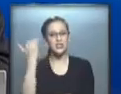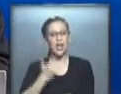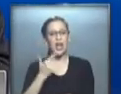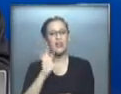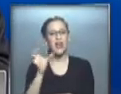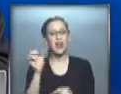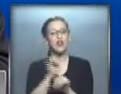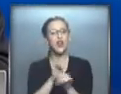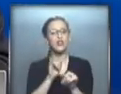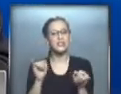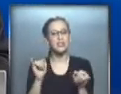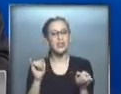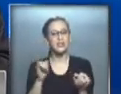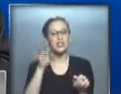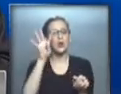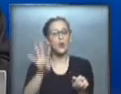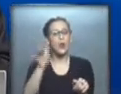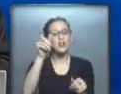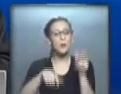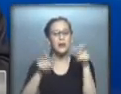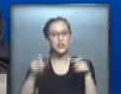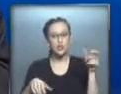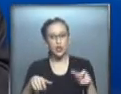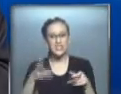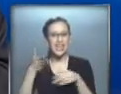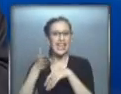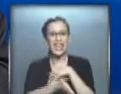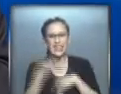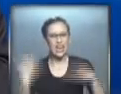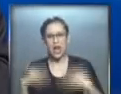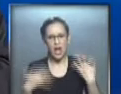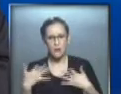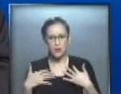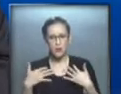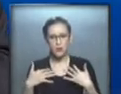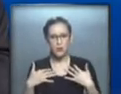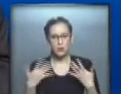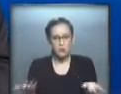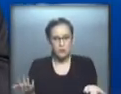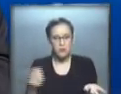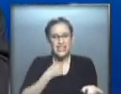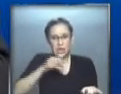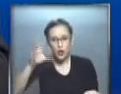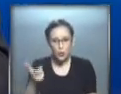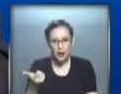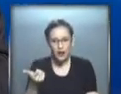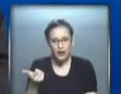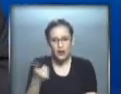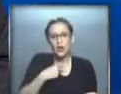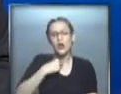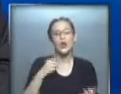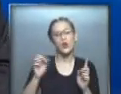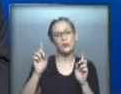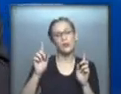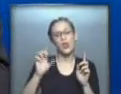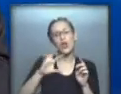noticias cuatro personas entraron violentamente al móvil una intención de robar robar cámaras